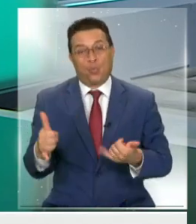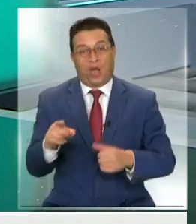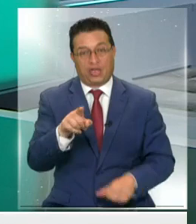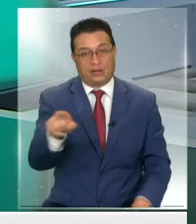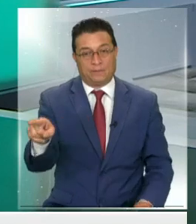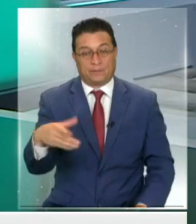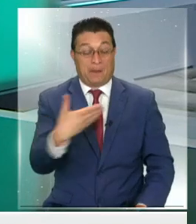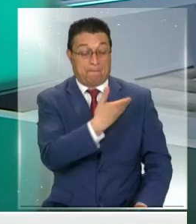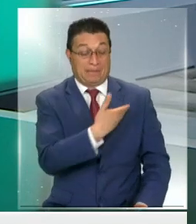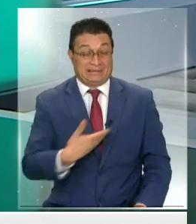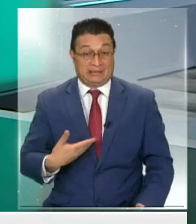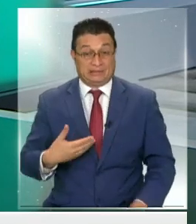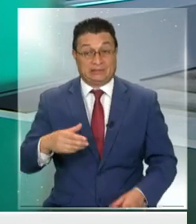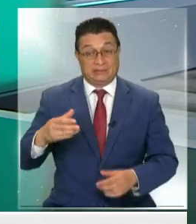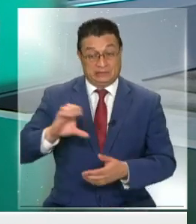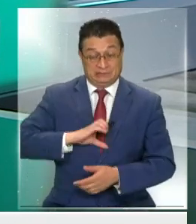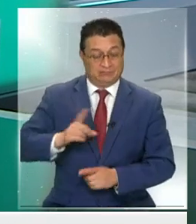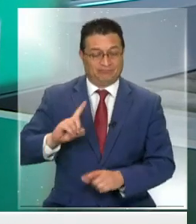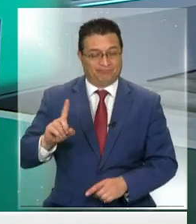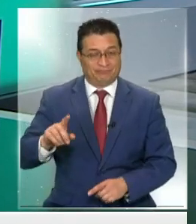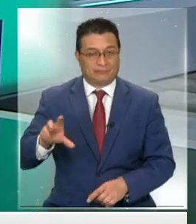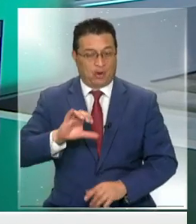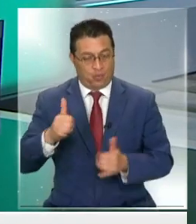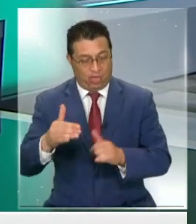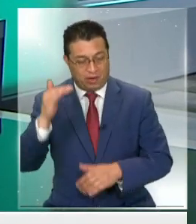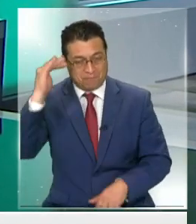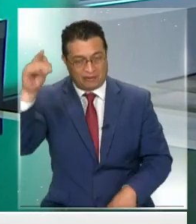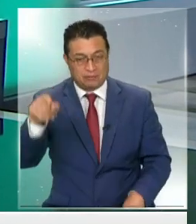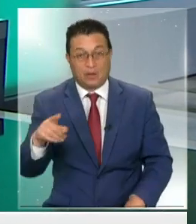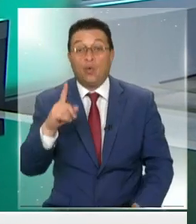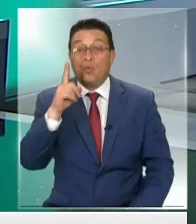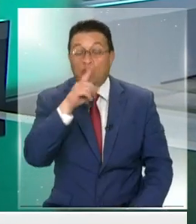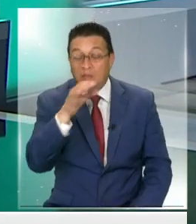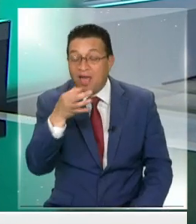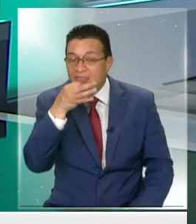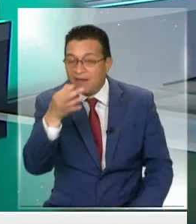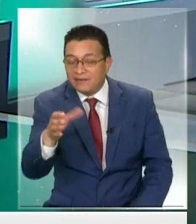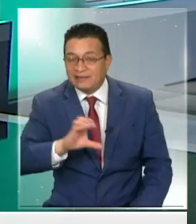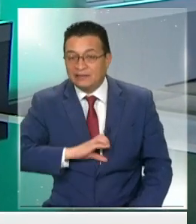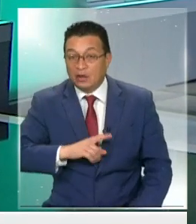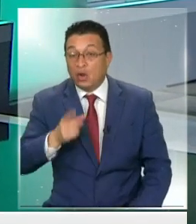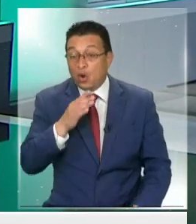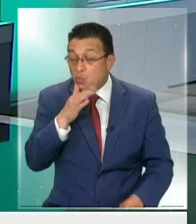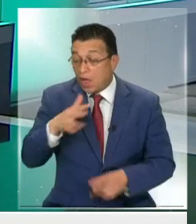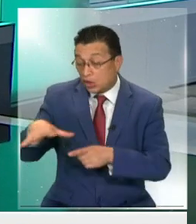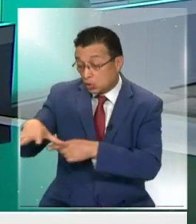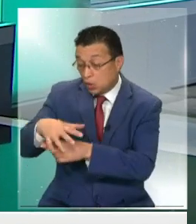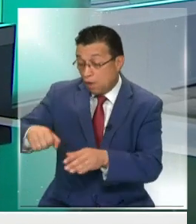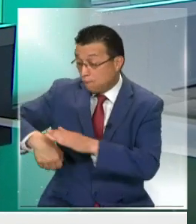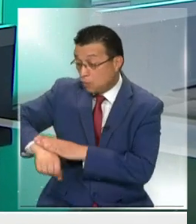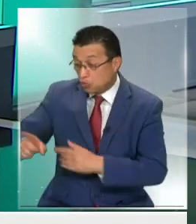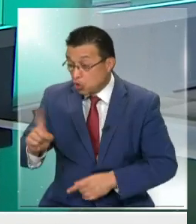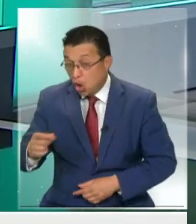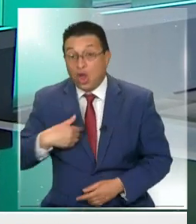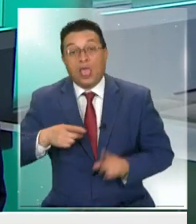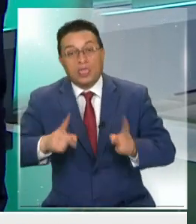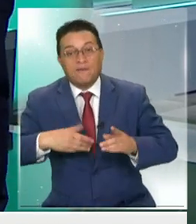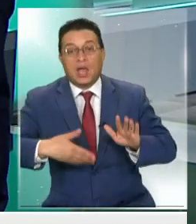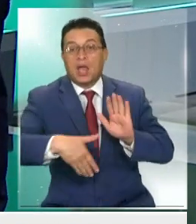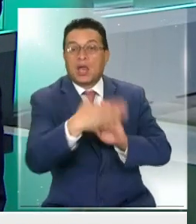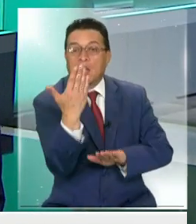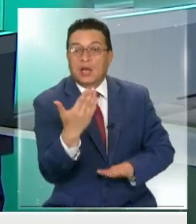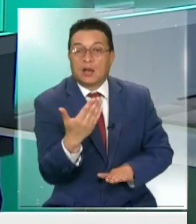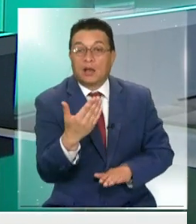el presidente y el técnico. Yo voy a quedar con la última frase de Rueda, cuando él dice, si no están las condiciones, si no hay fútbol, me tengo que ir. Y